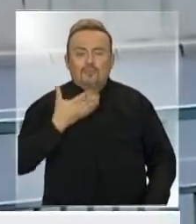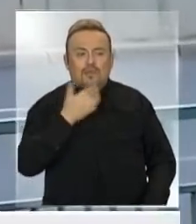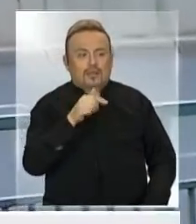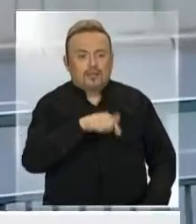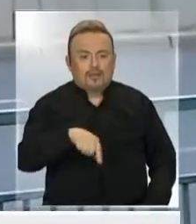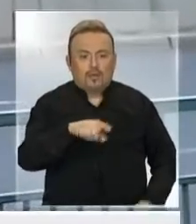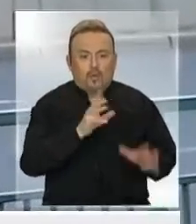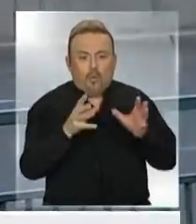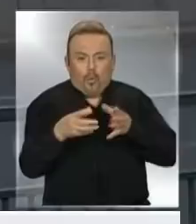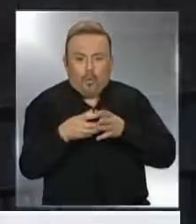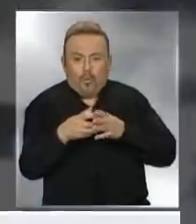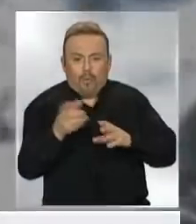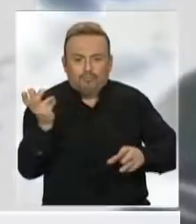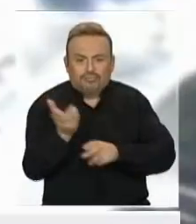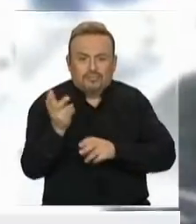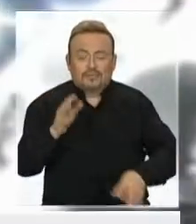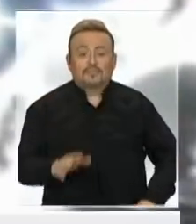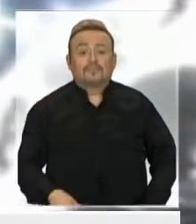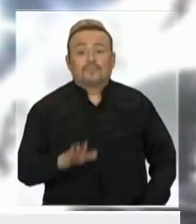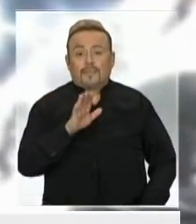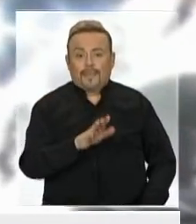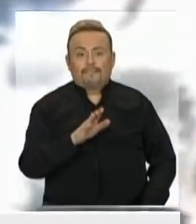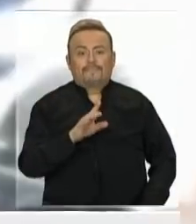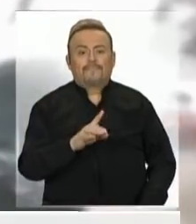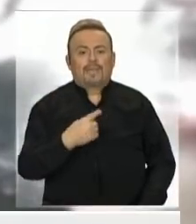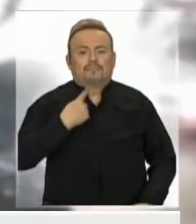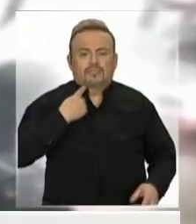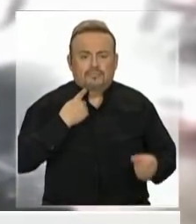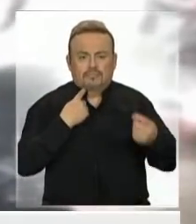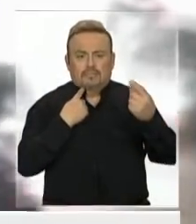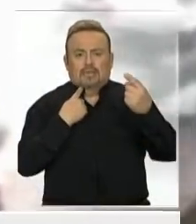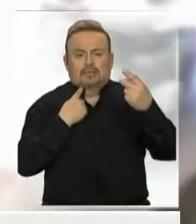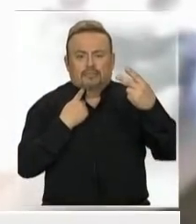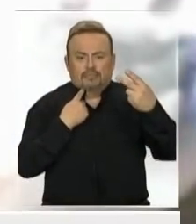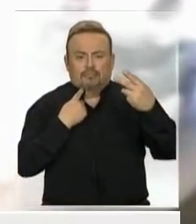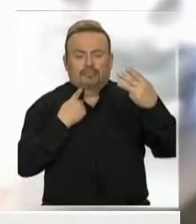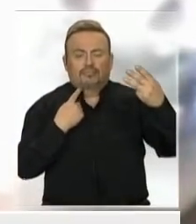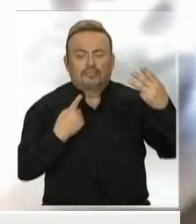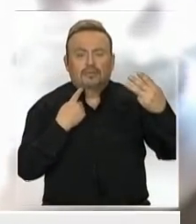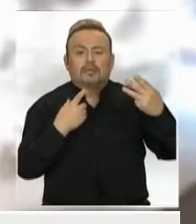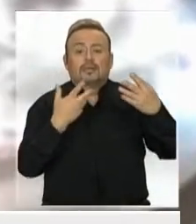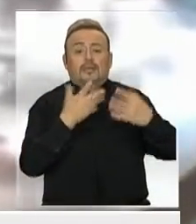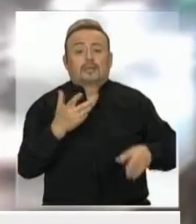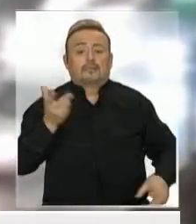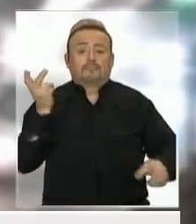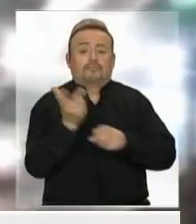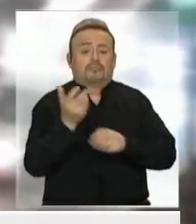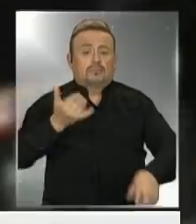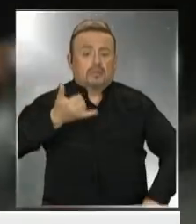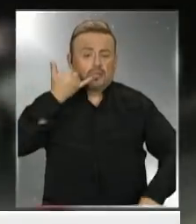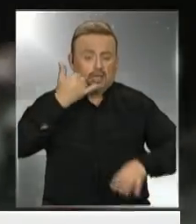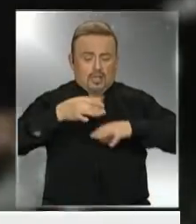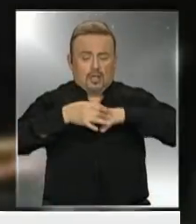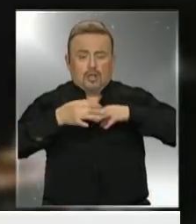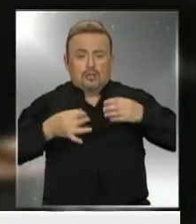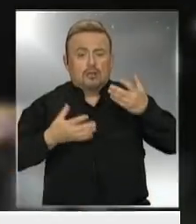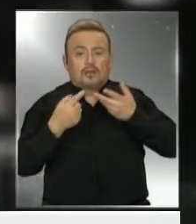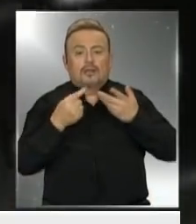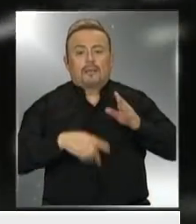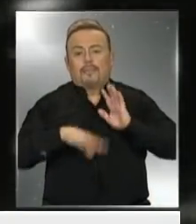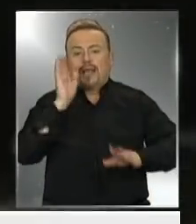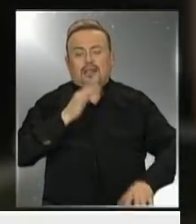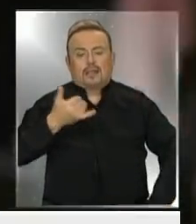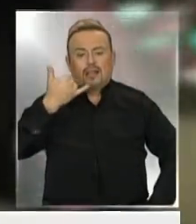por los grupos, por todo eso. Así fueron cayendo una tras otras. Las víctimas fueron despojadas de sus pertenencias, el botín